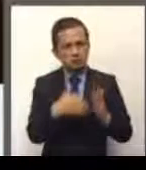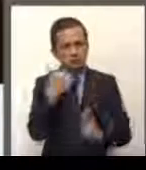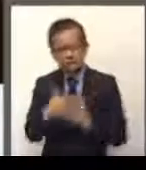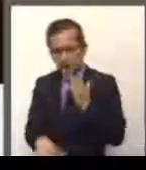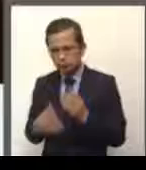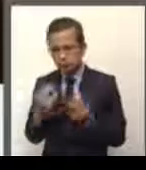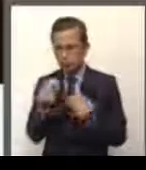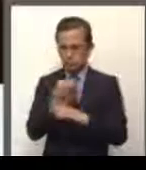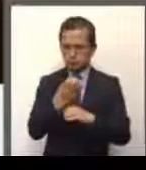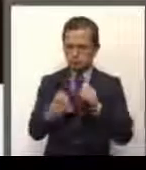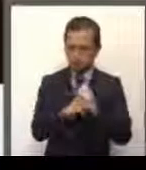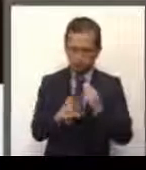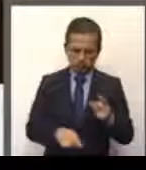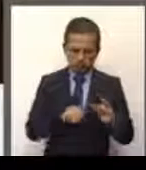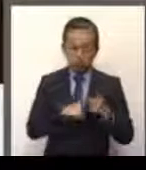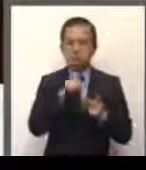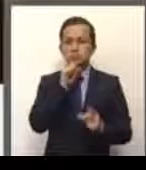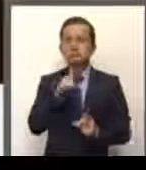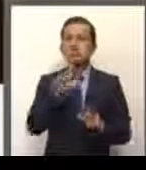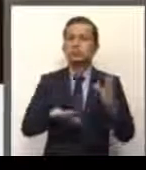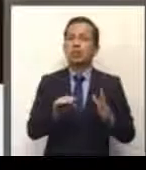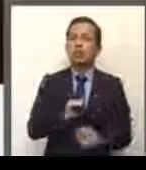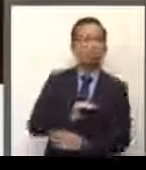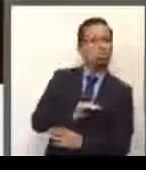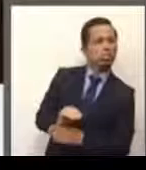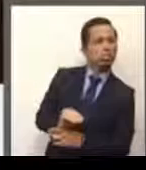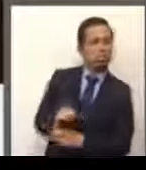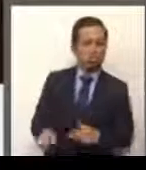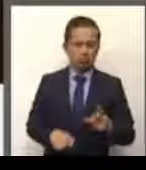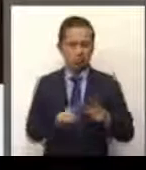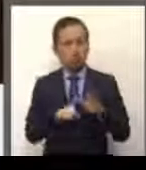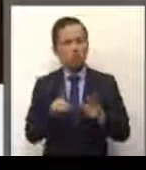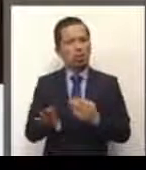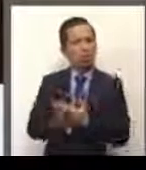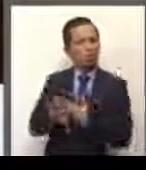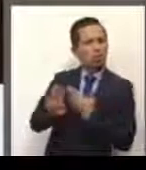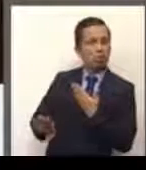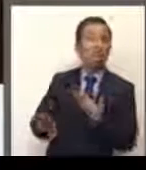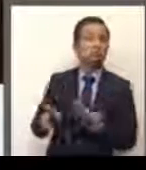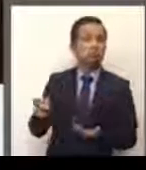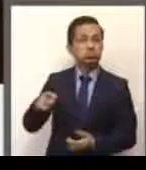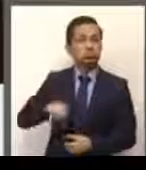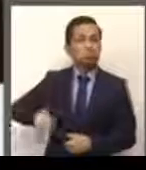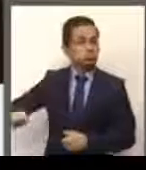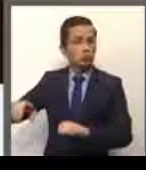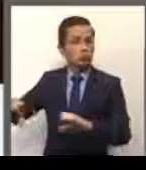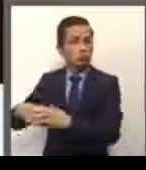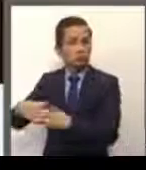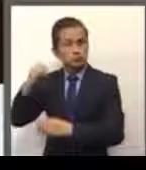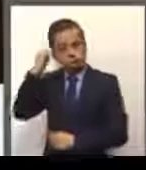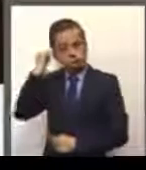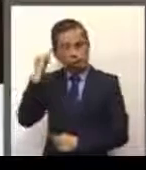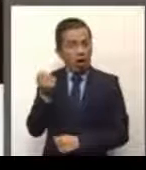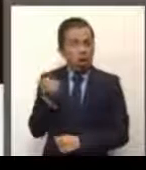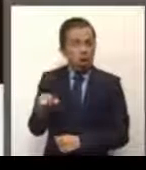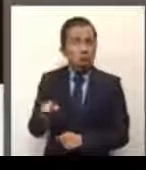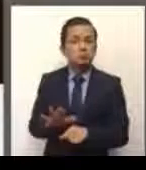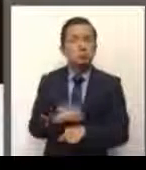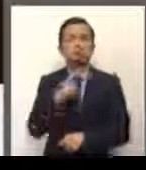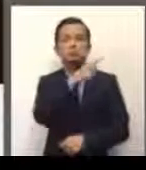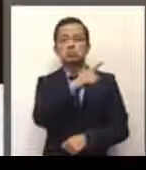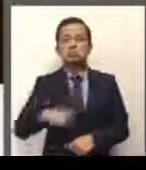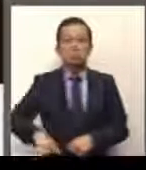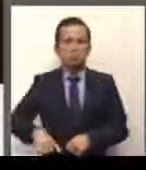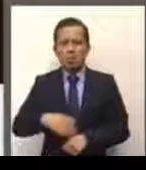padecen nuestras comunidades indígenas por falta de interés gubernamental en detonar el desarrollo